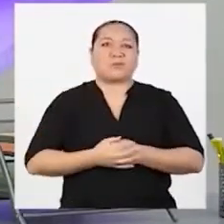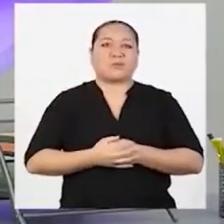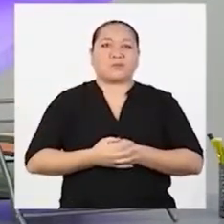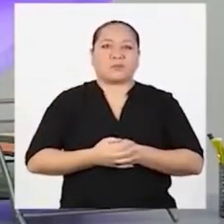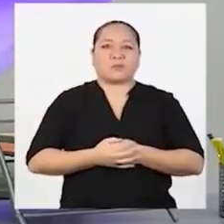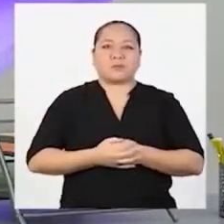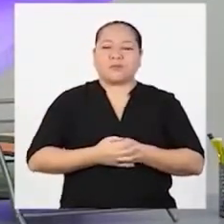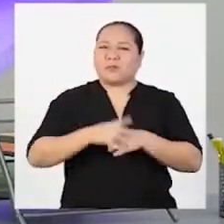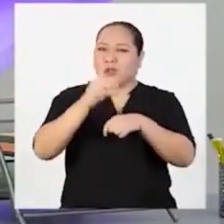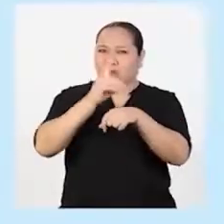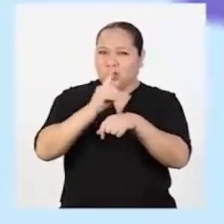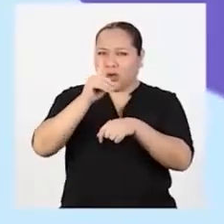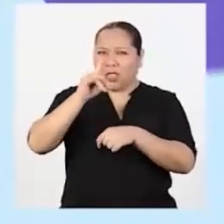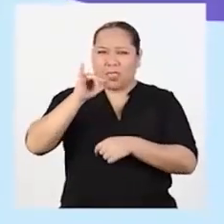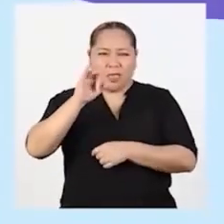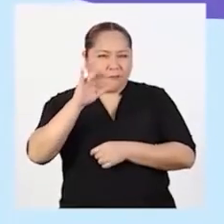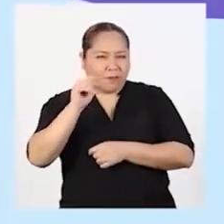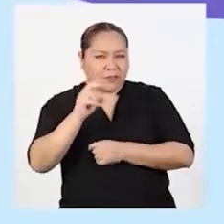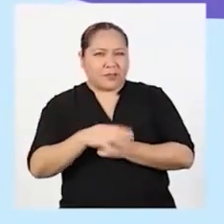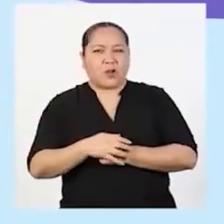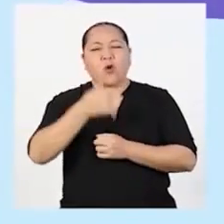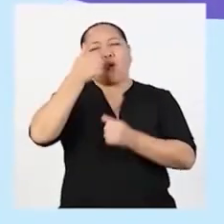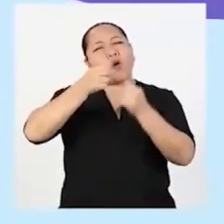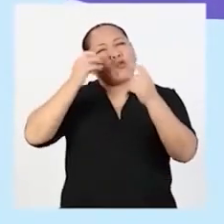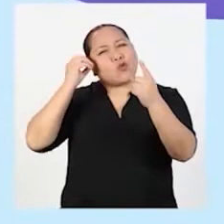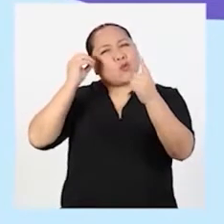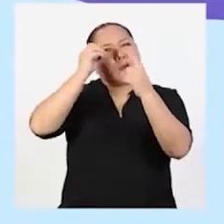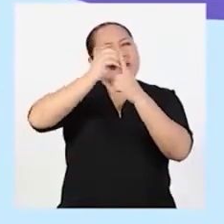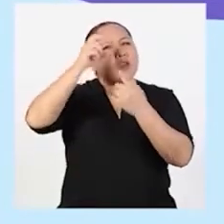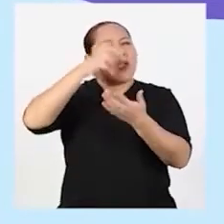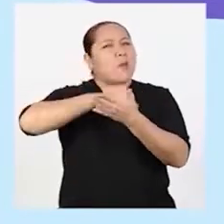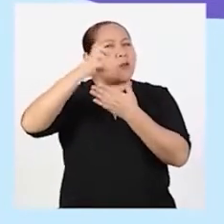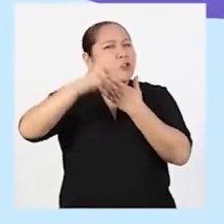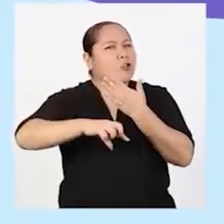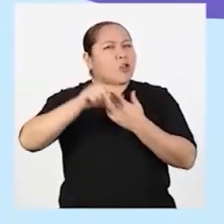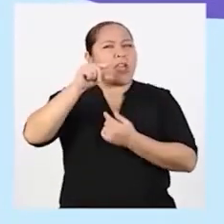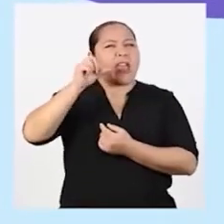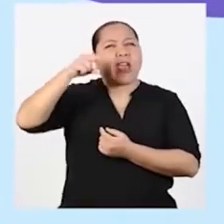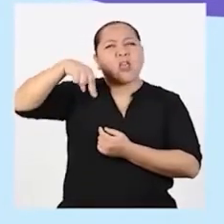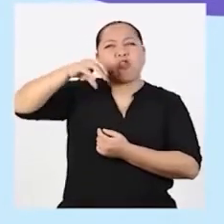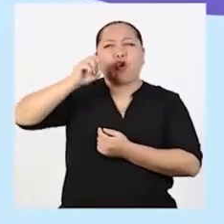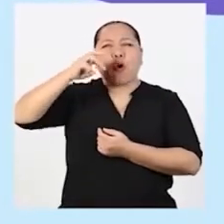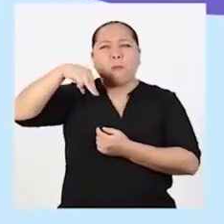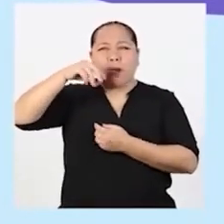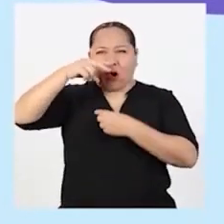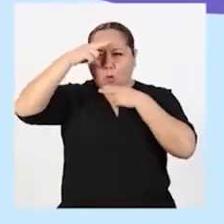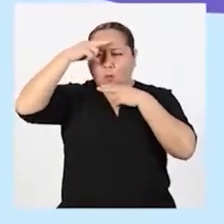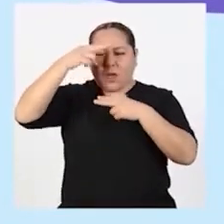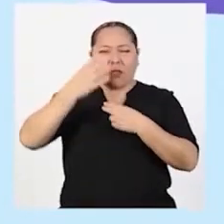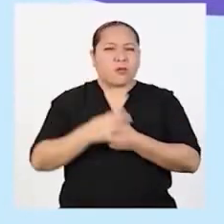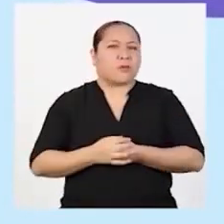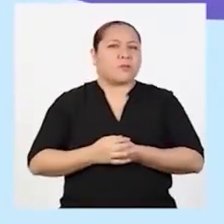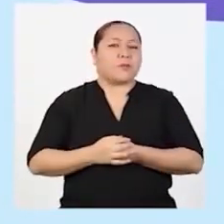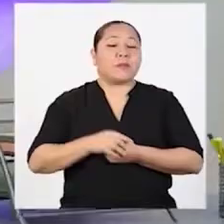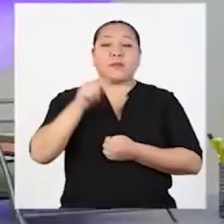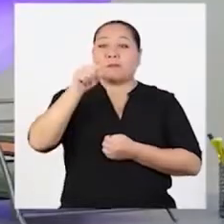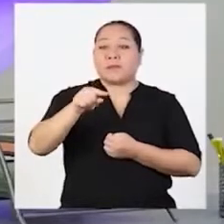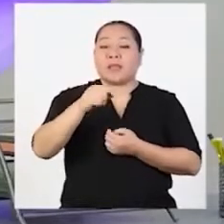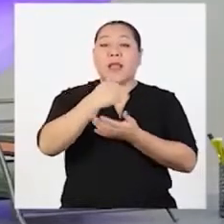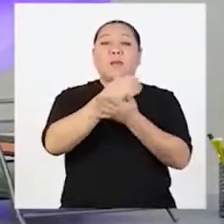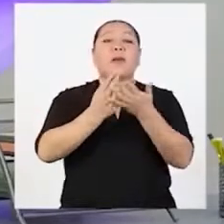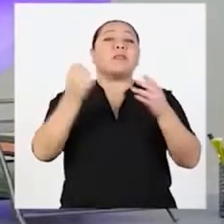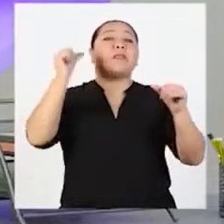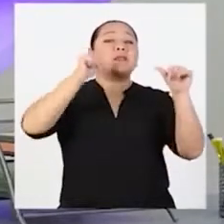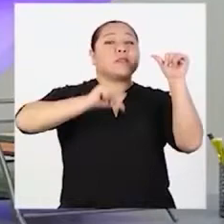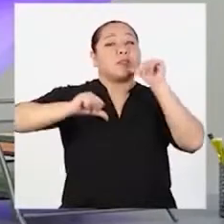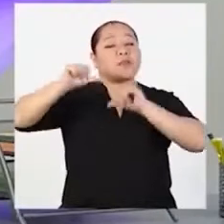el conocimiento. Doctora Diáfana, ¿cuál fue el objetivo del proyecto Genoma Humano?